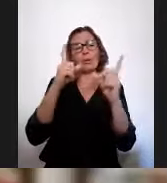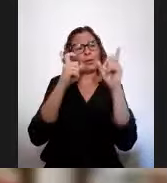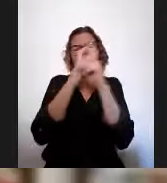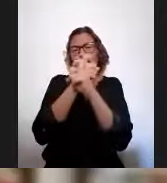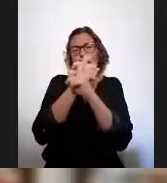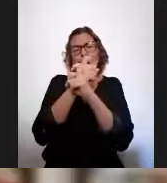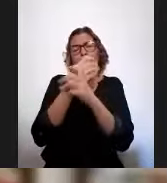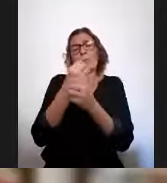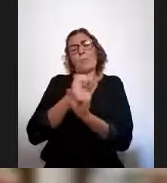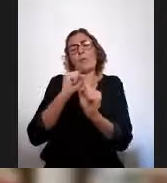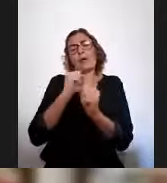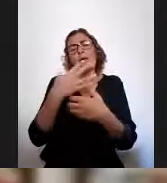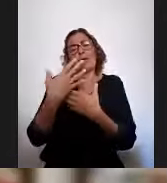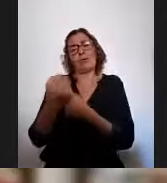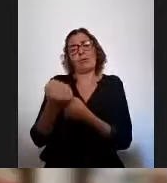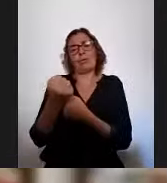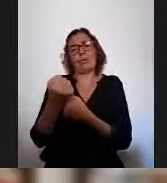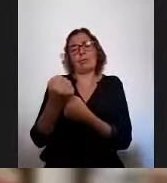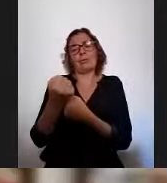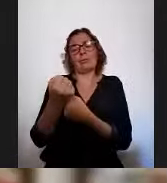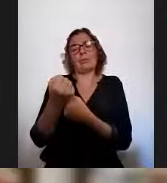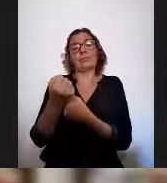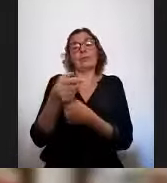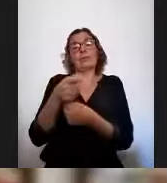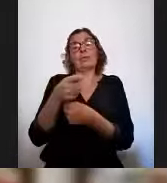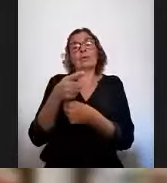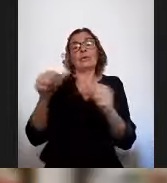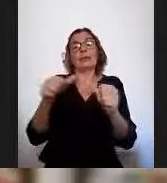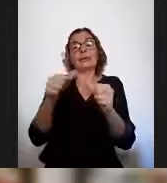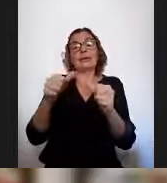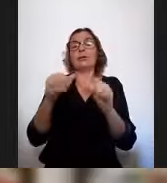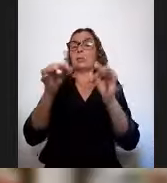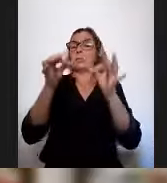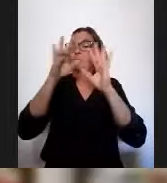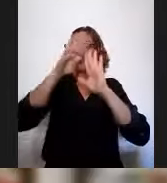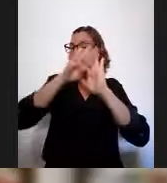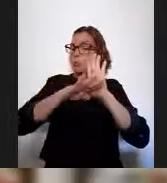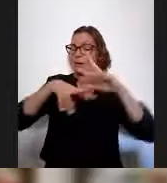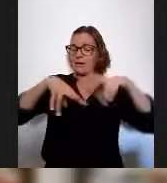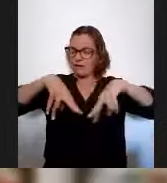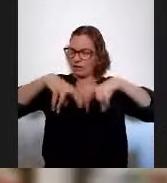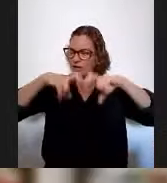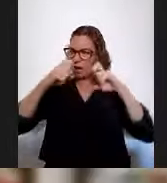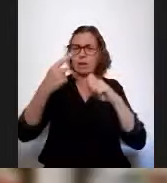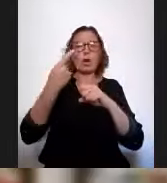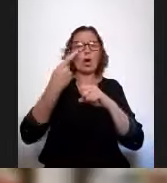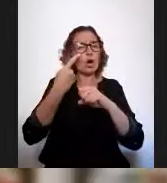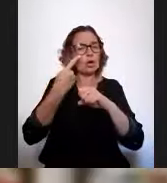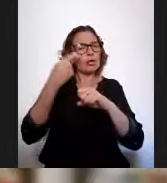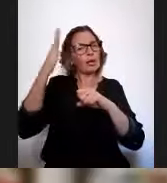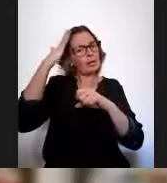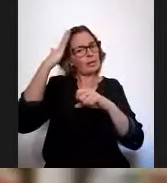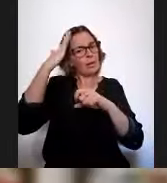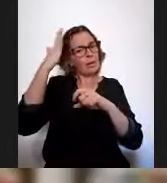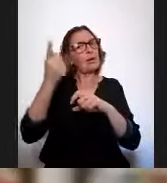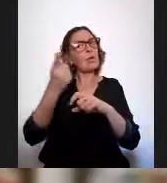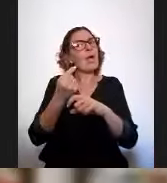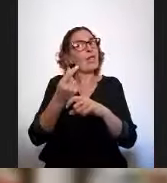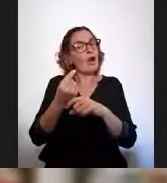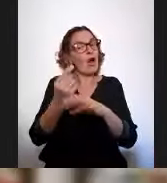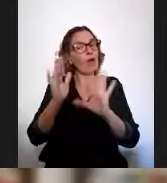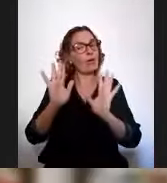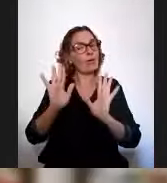pueda ayudar. Y si tú hiciste bien los deberes, si investigaste, si tenés conocimiento, si sabés cuál es el dolor, tú